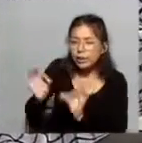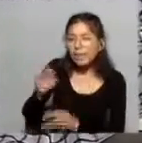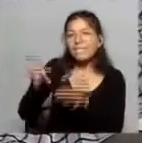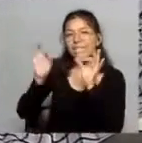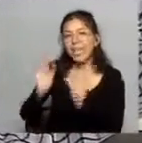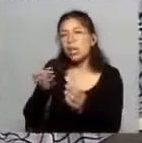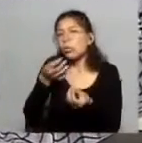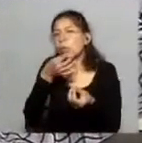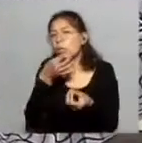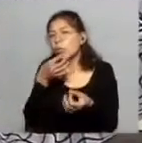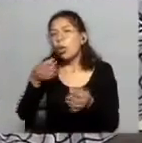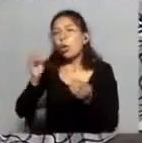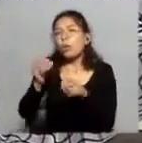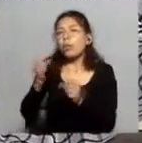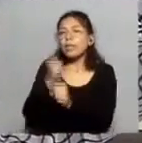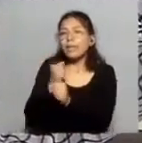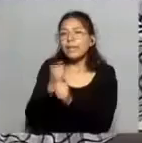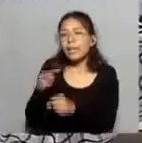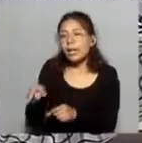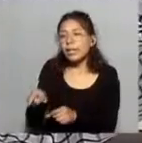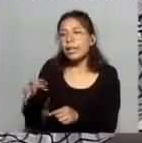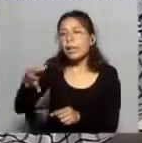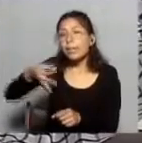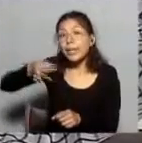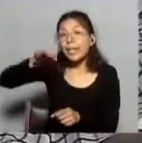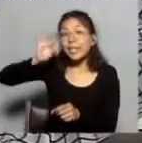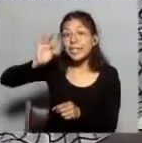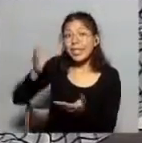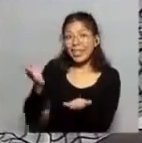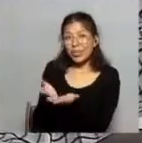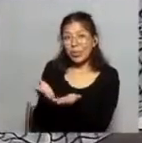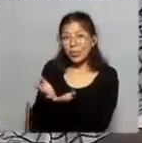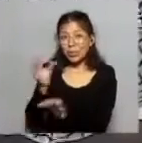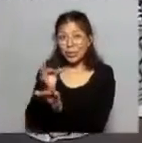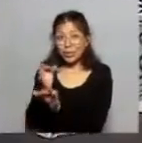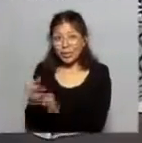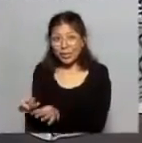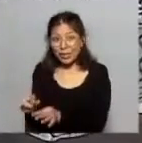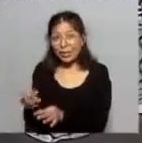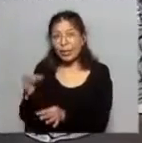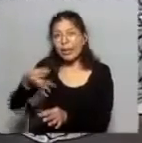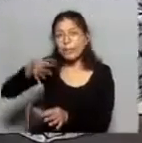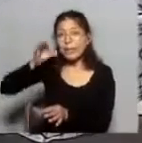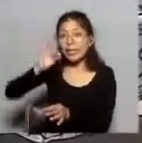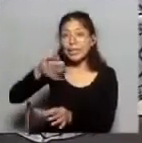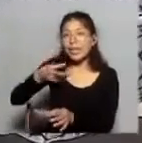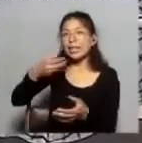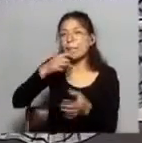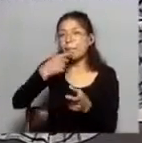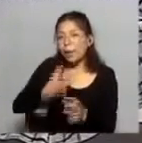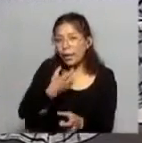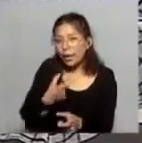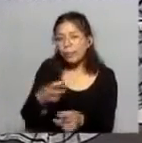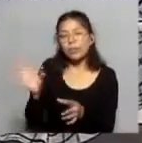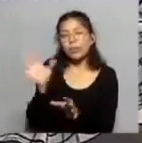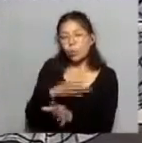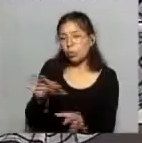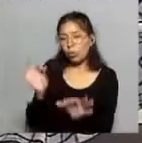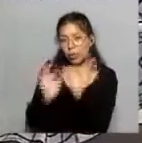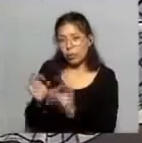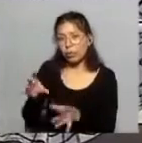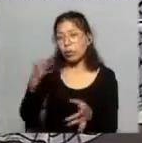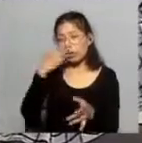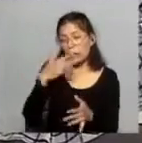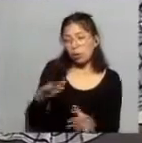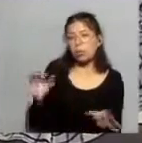merienda como ya me expresé del personal de servicios generales y del personal Así que en la a la breve edad ya se va a